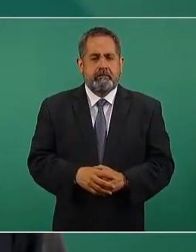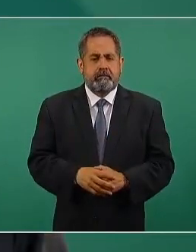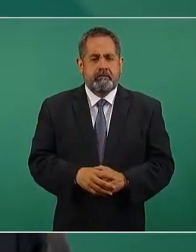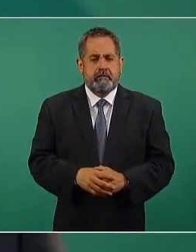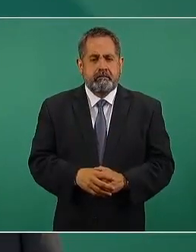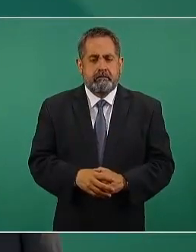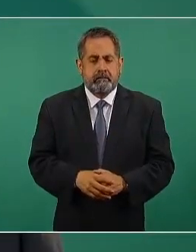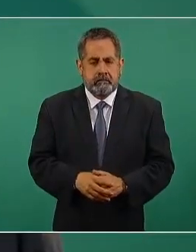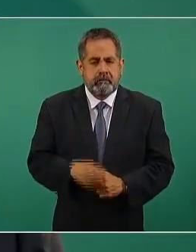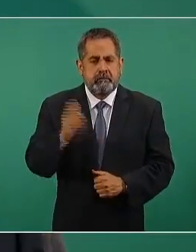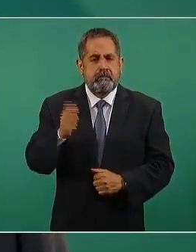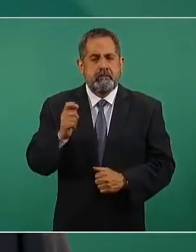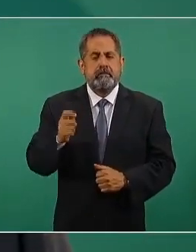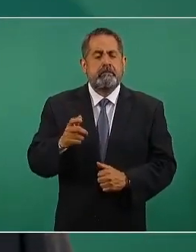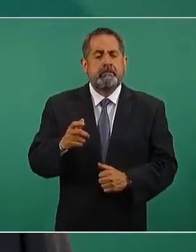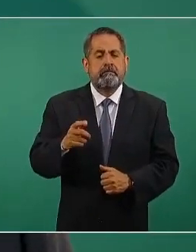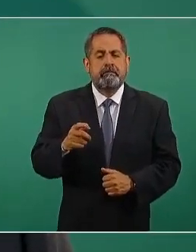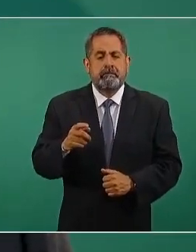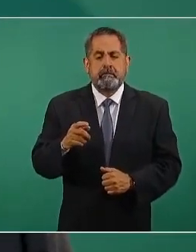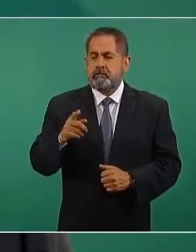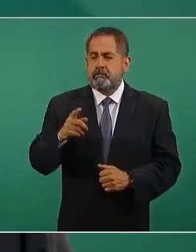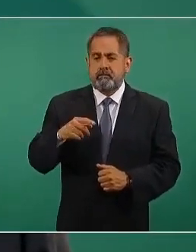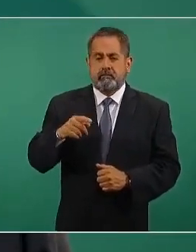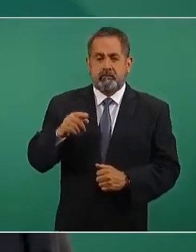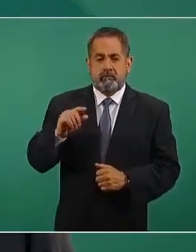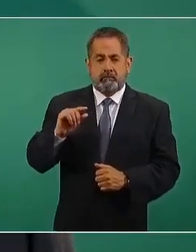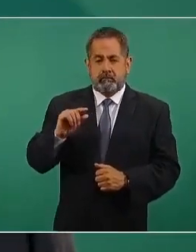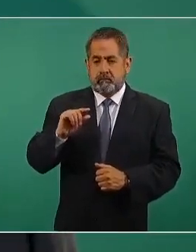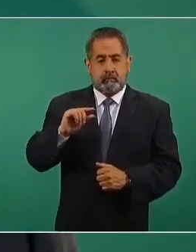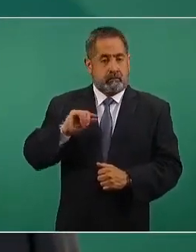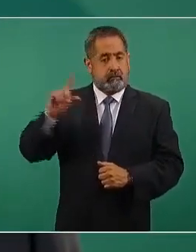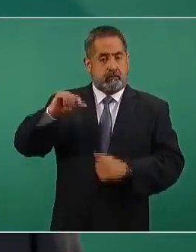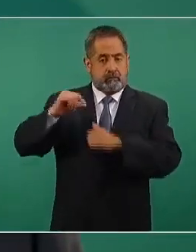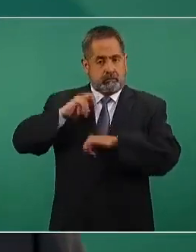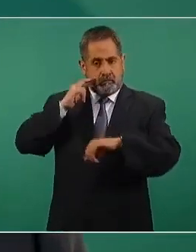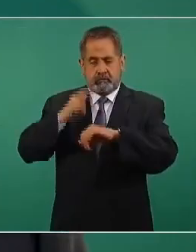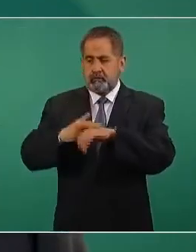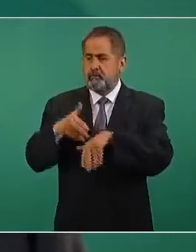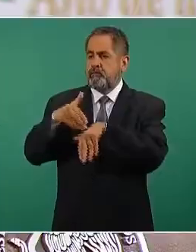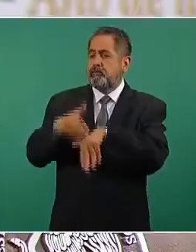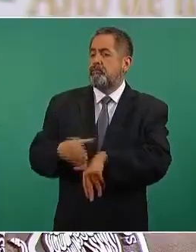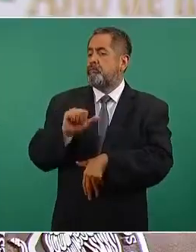Cuando la autoridad solo le debe al pueblo